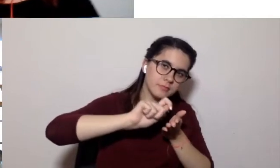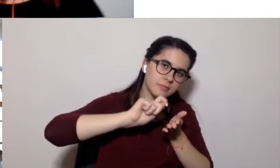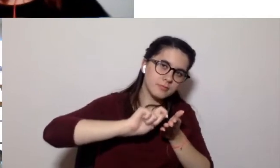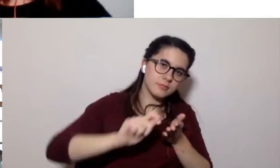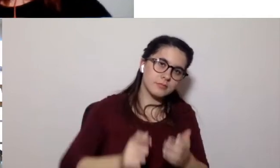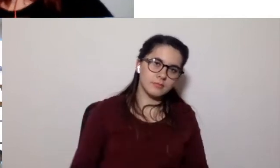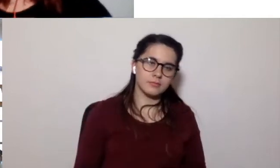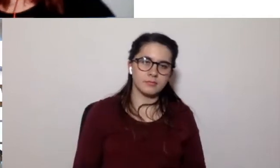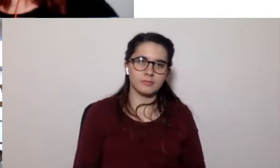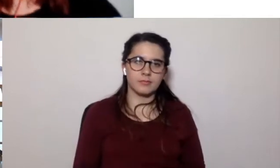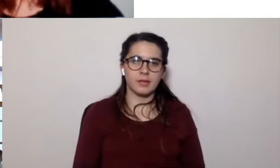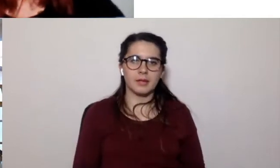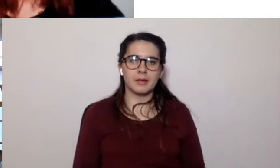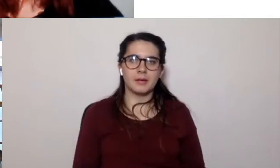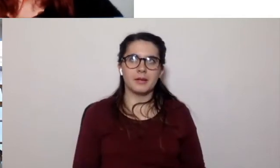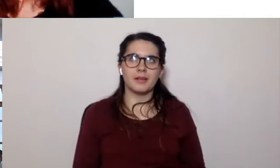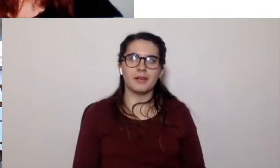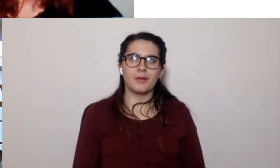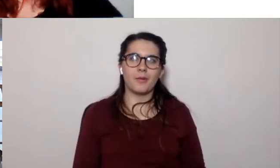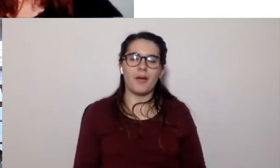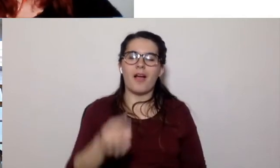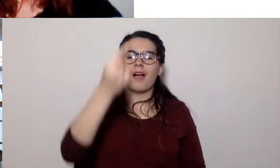como tu diálogo interno,